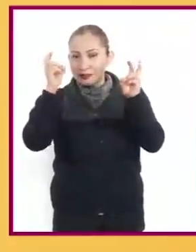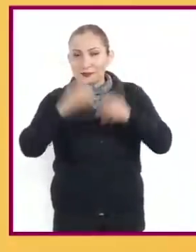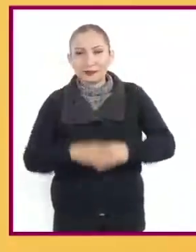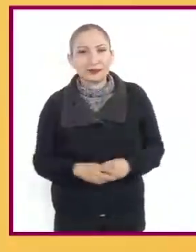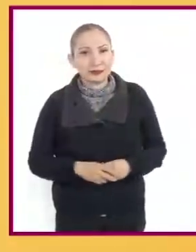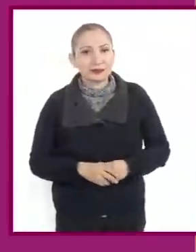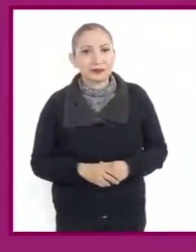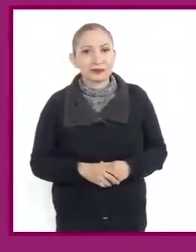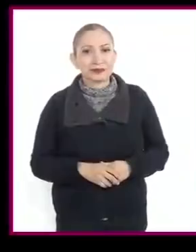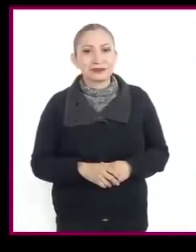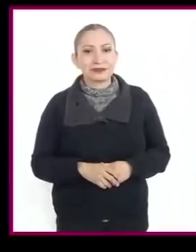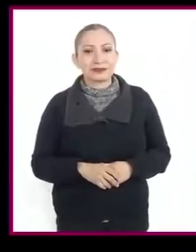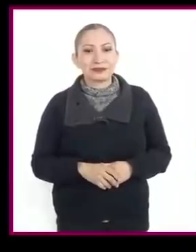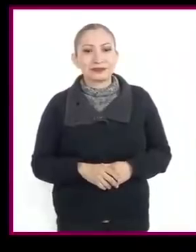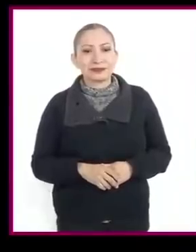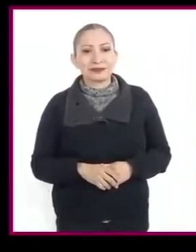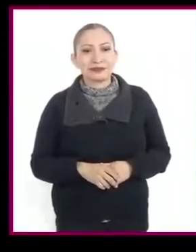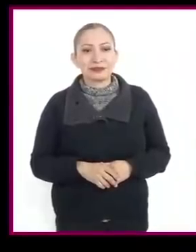sesión.